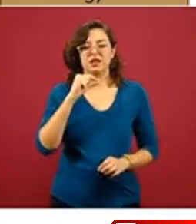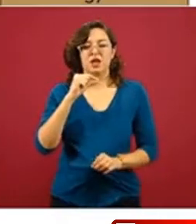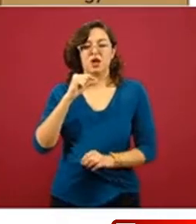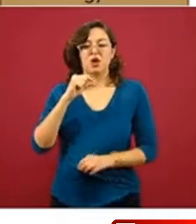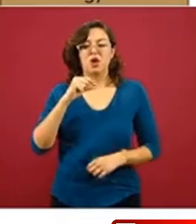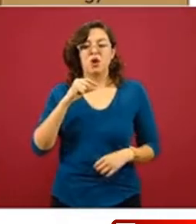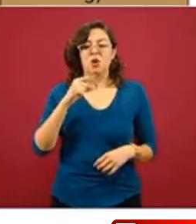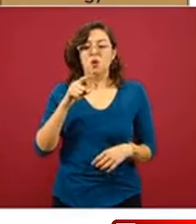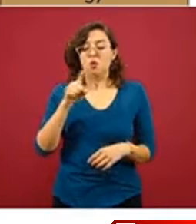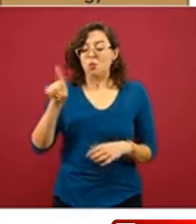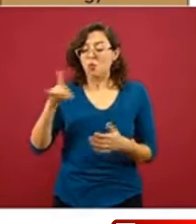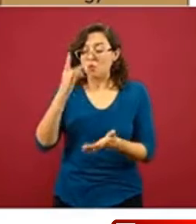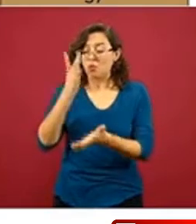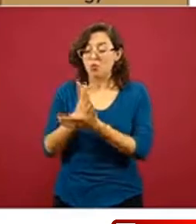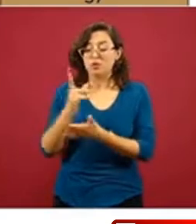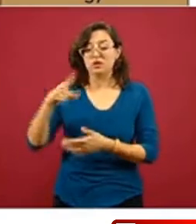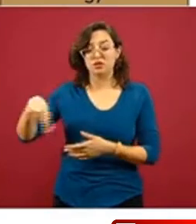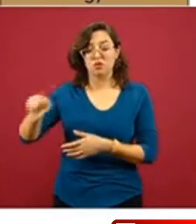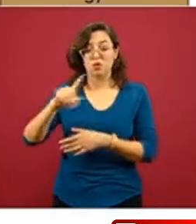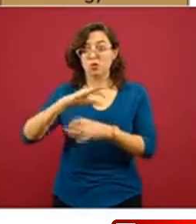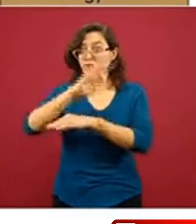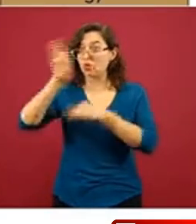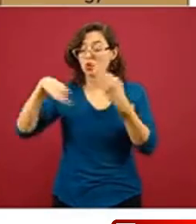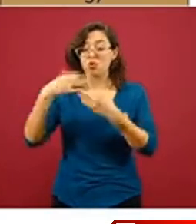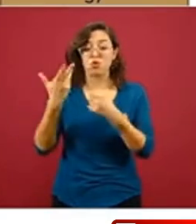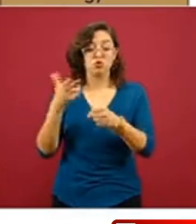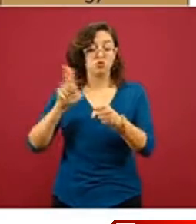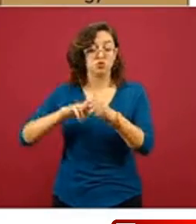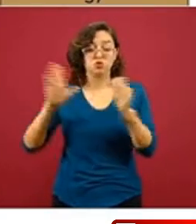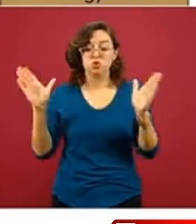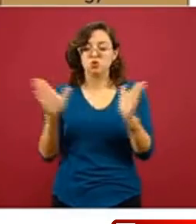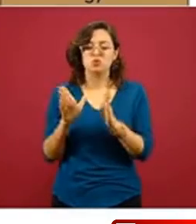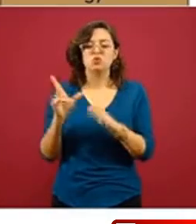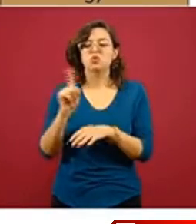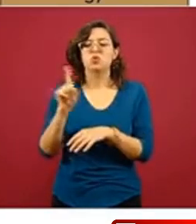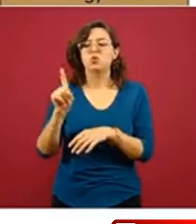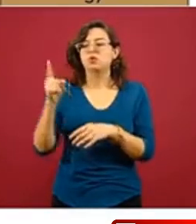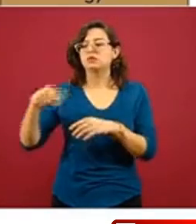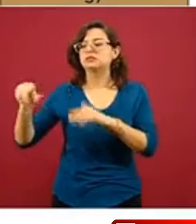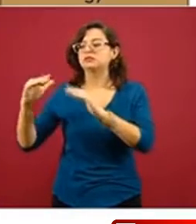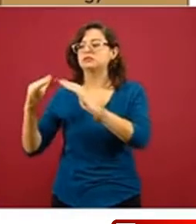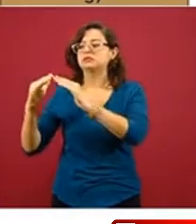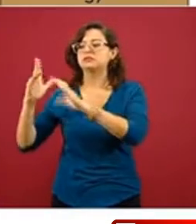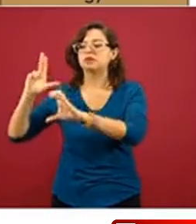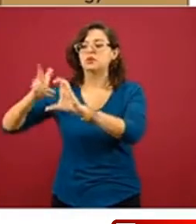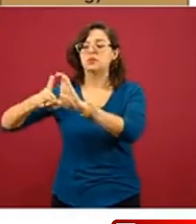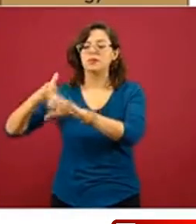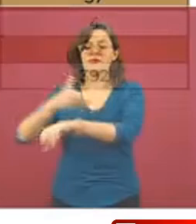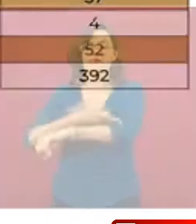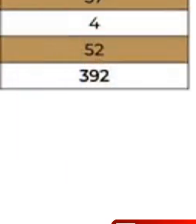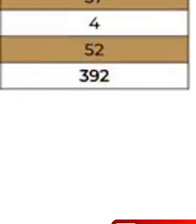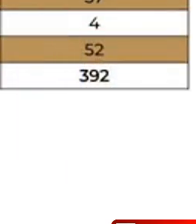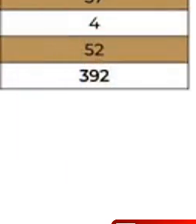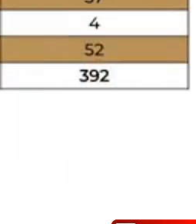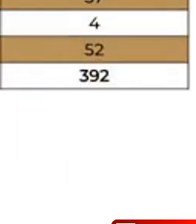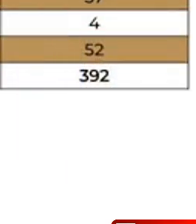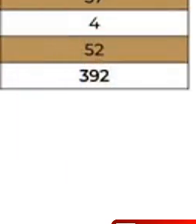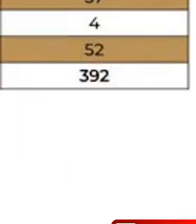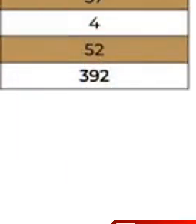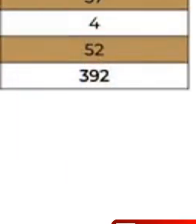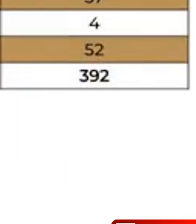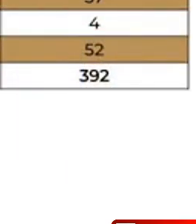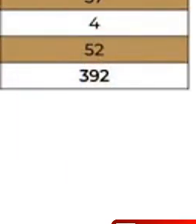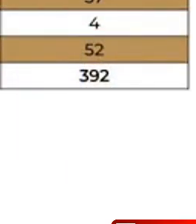anexo de la unidad, que es donde descansan los familiares de los pacientes. No hubo ninguna vida